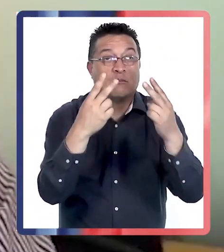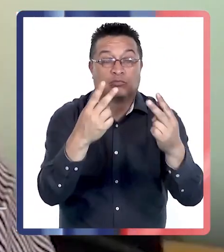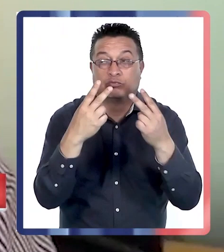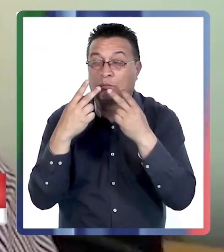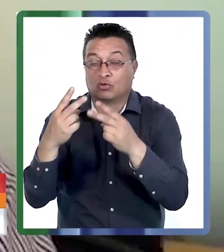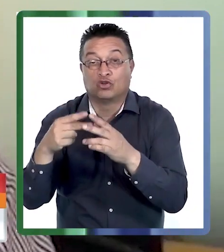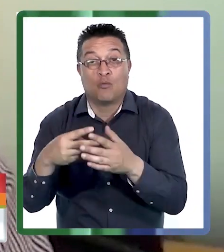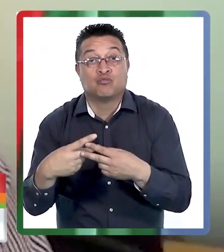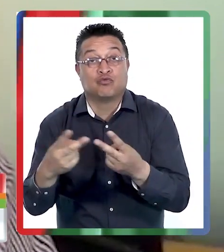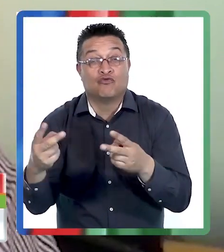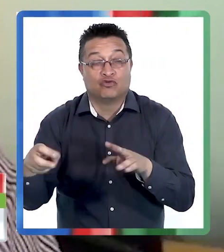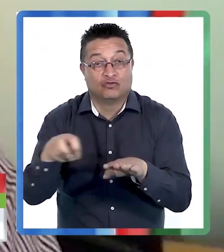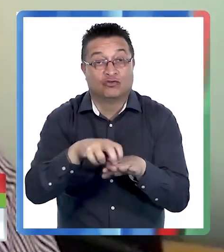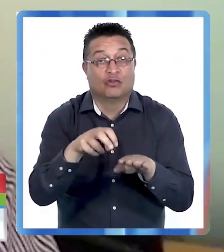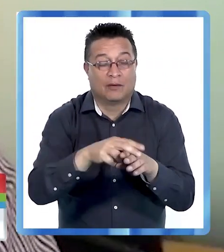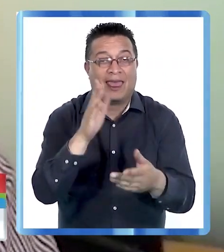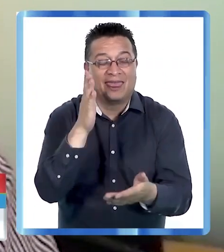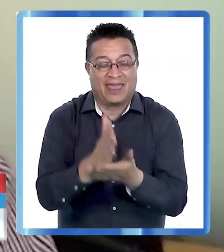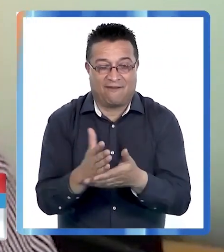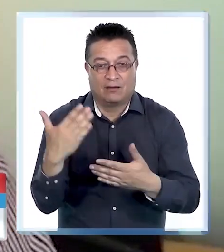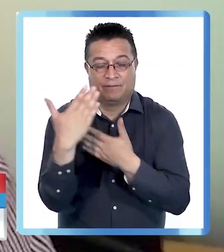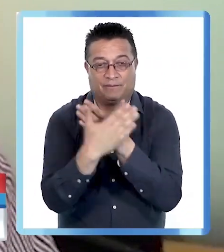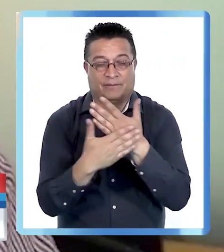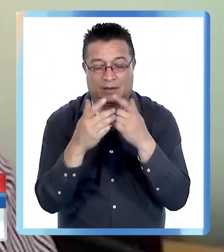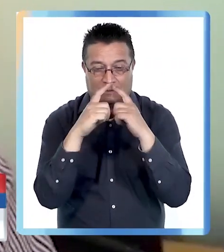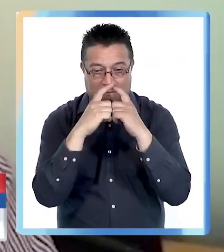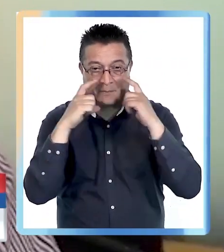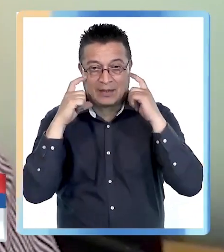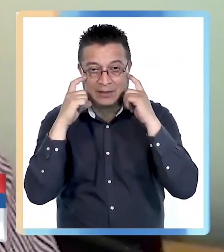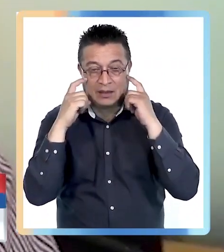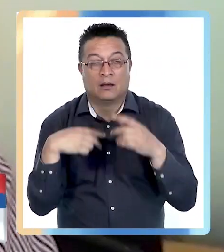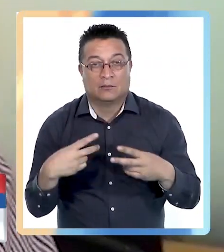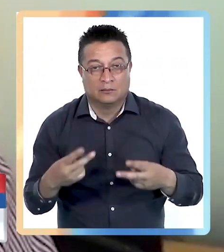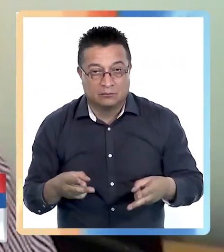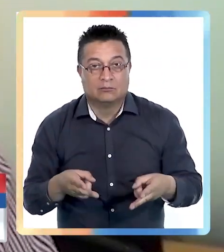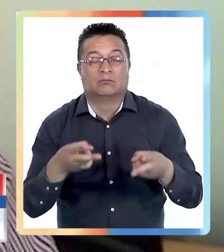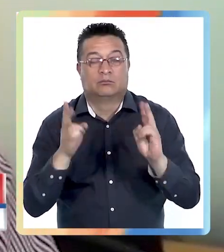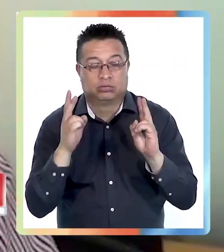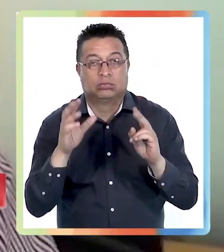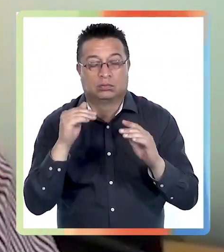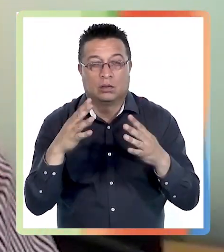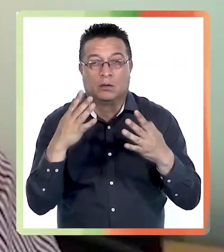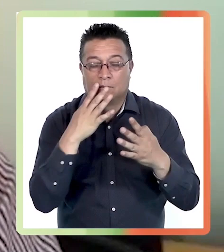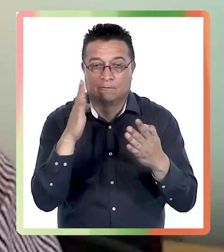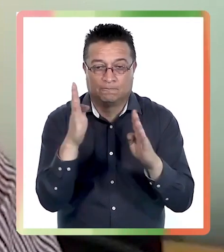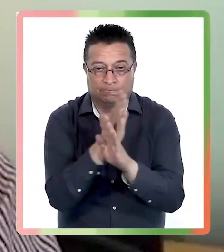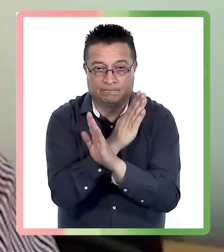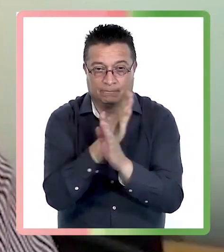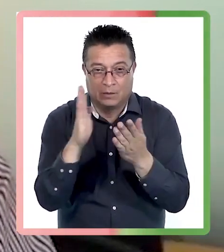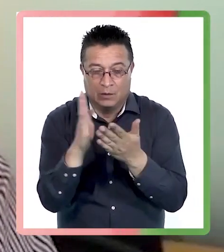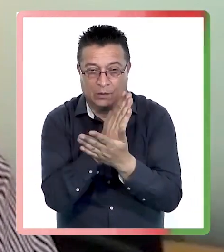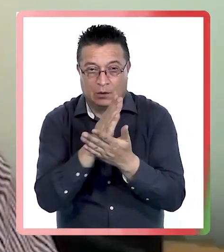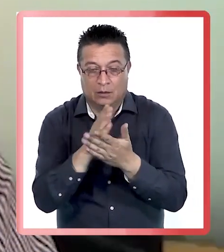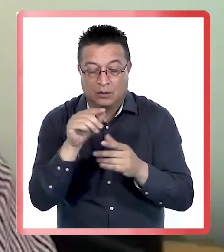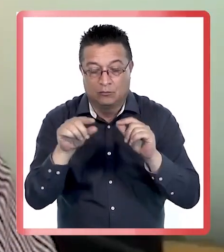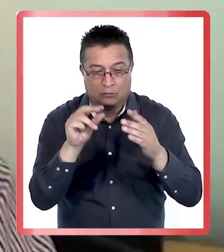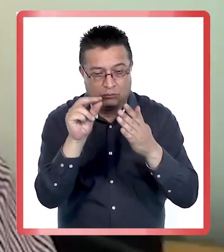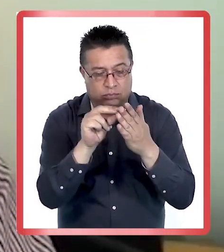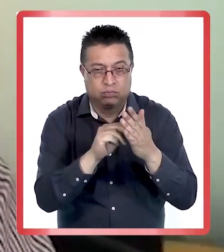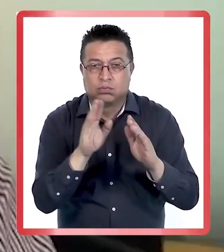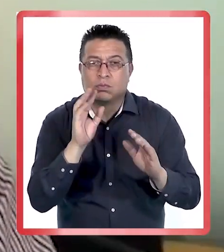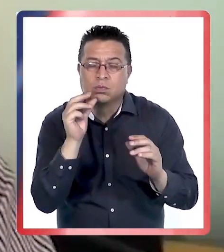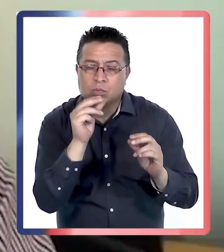transporte público deban protegerse con mascarillas que permitan la filtración de estos